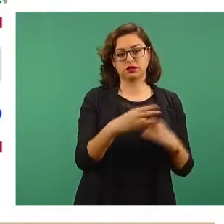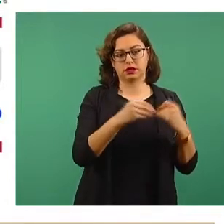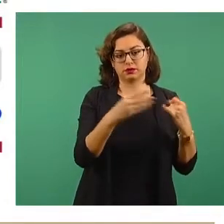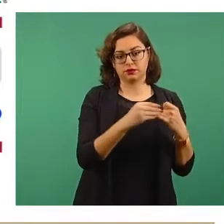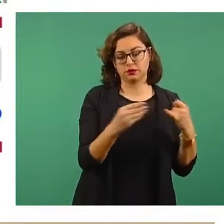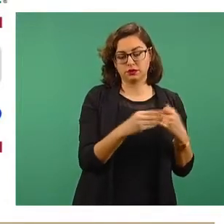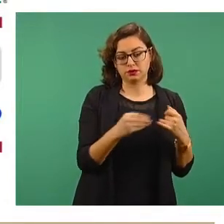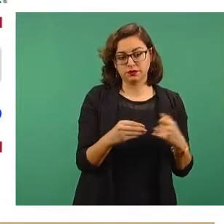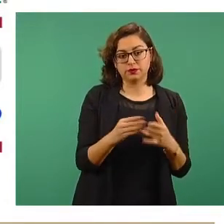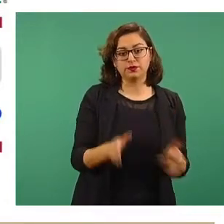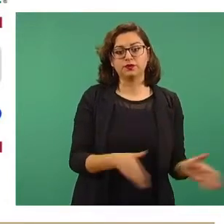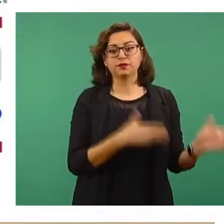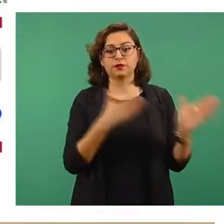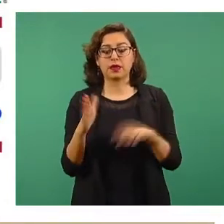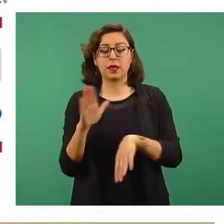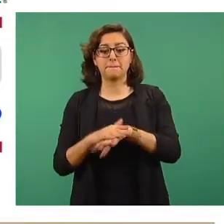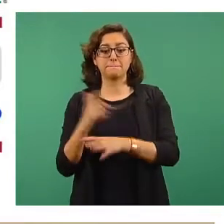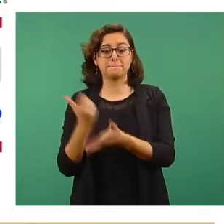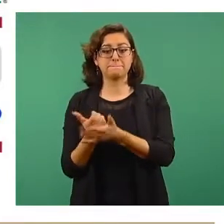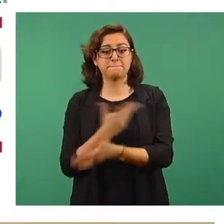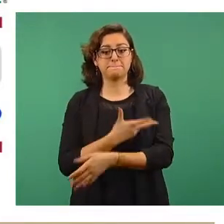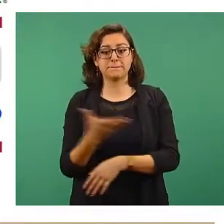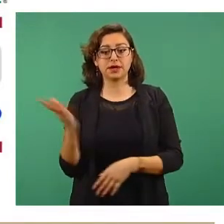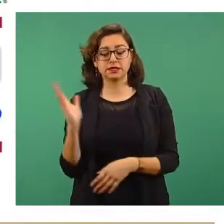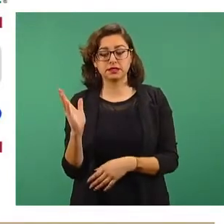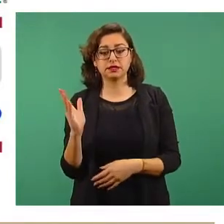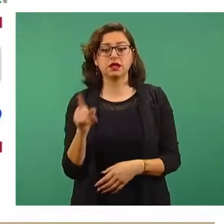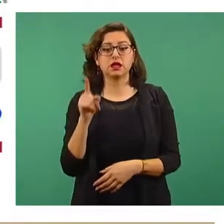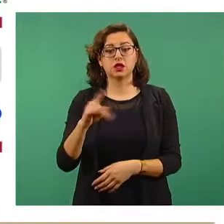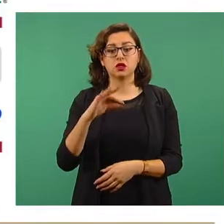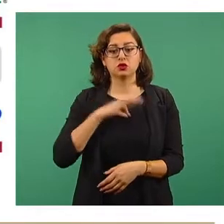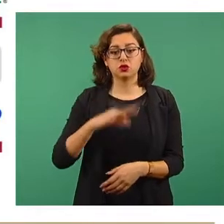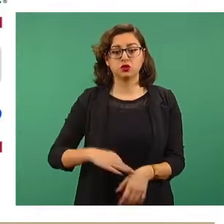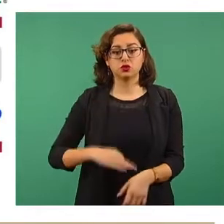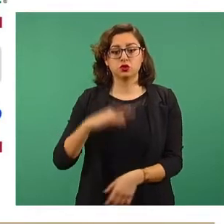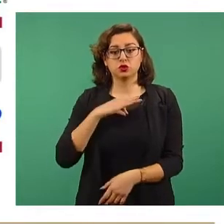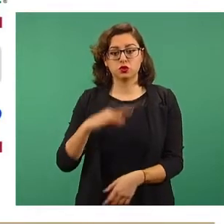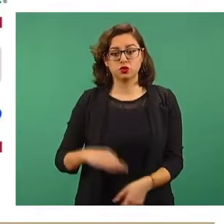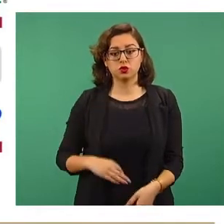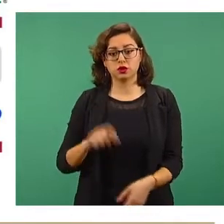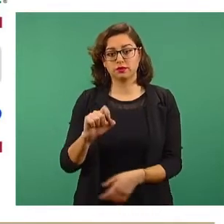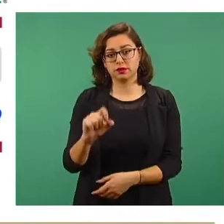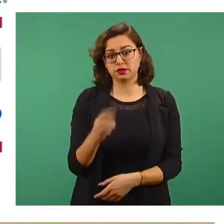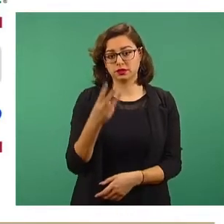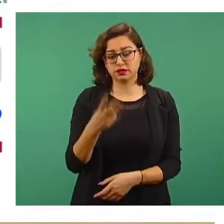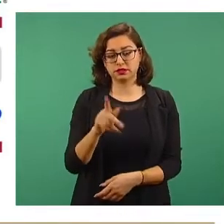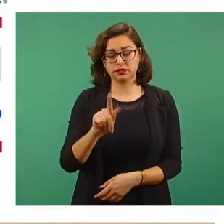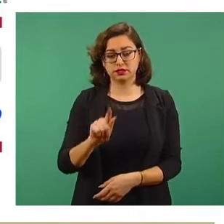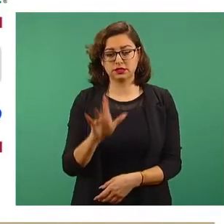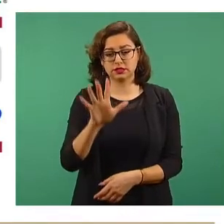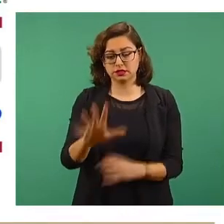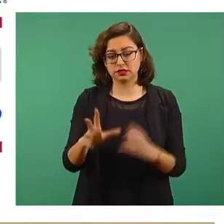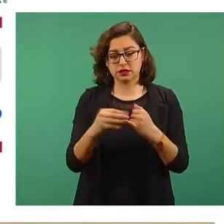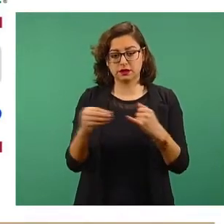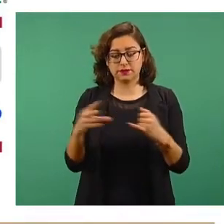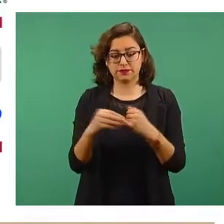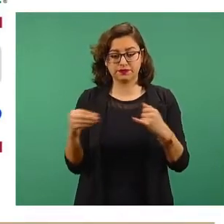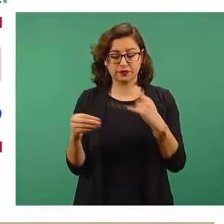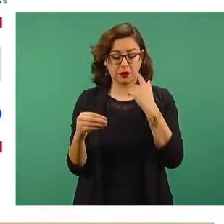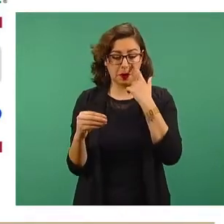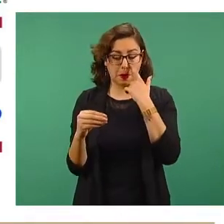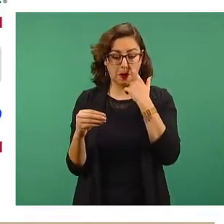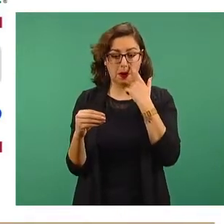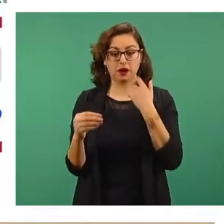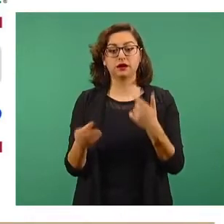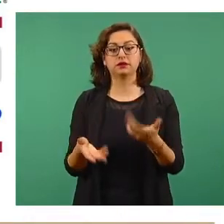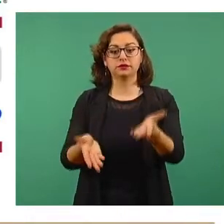95 centavos por litro. El más caro lo encontramos en Toluca, Estado de México, en 23 pesos con 75 centavos de la franquicia